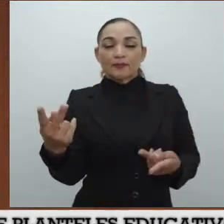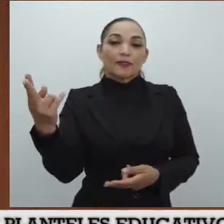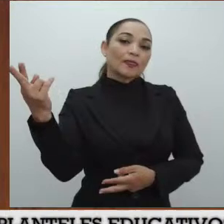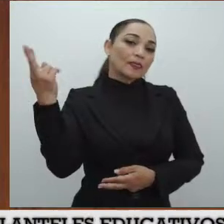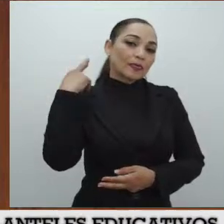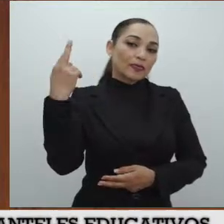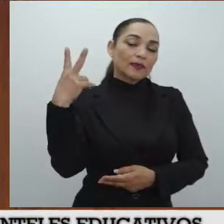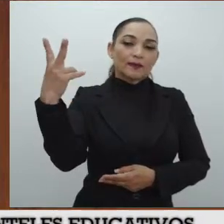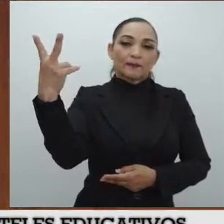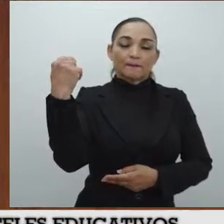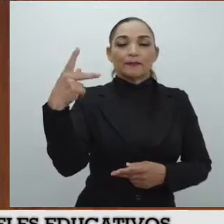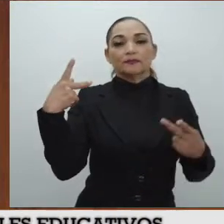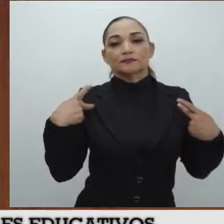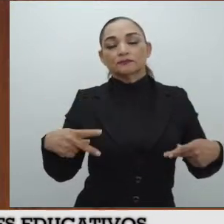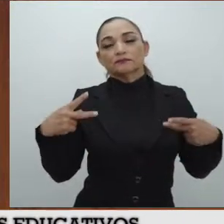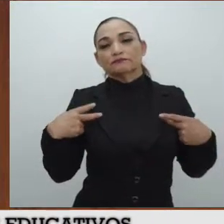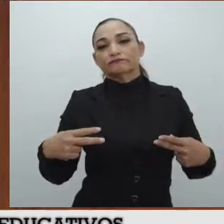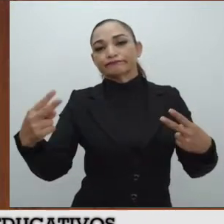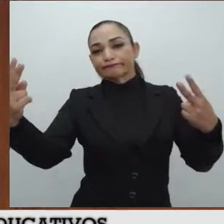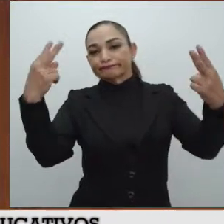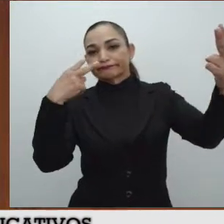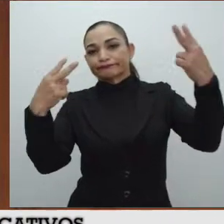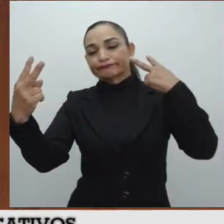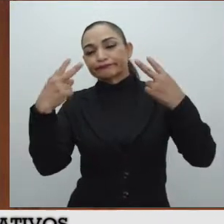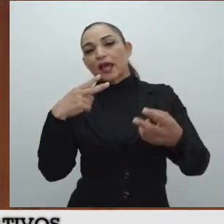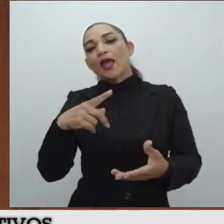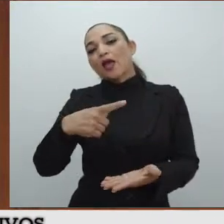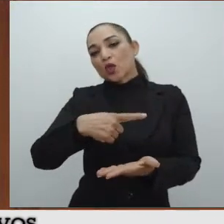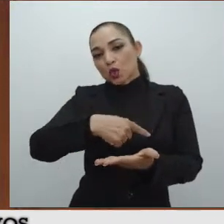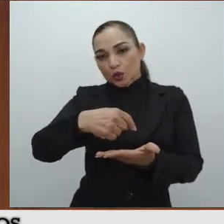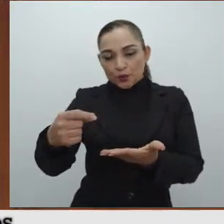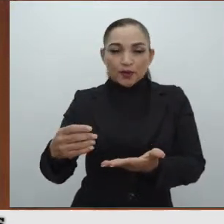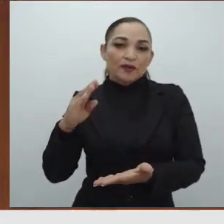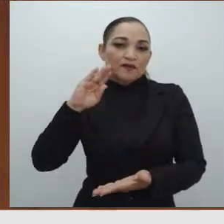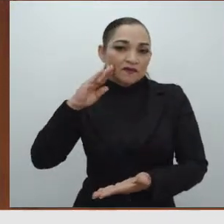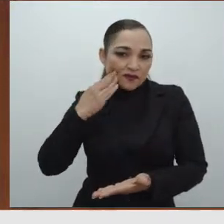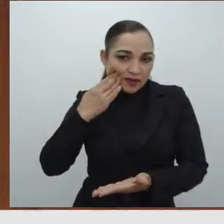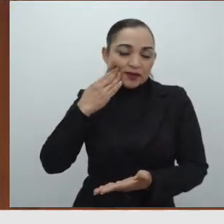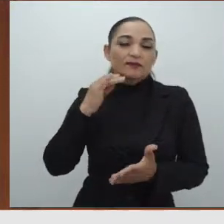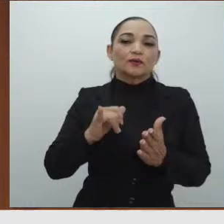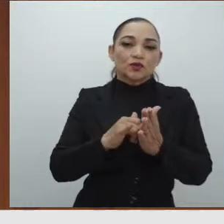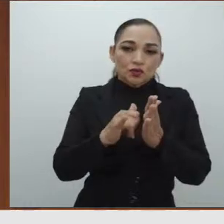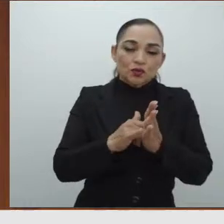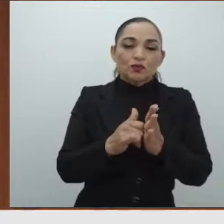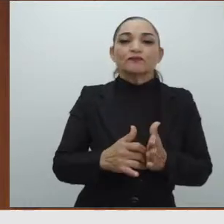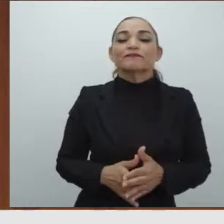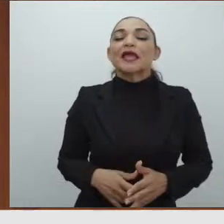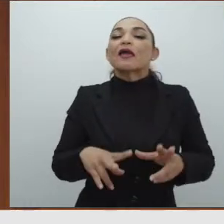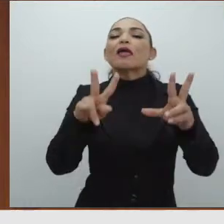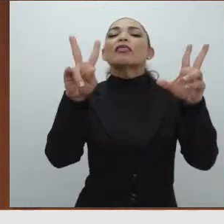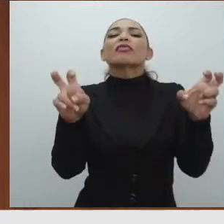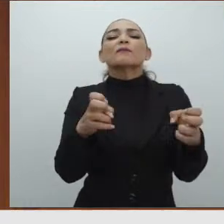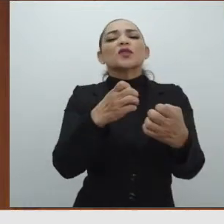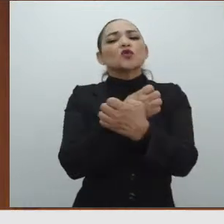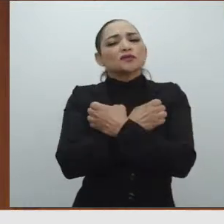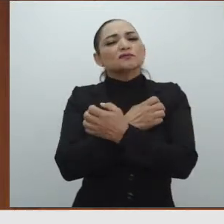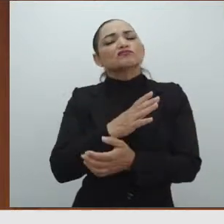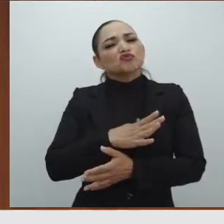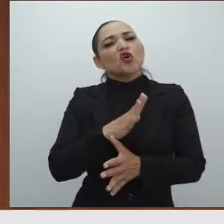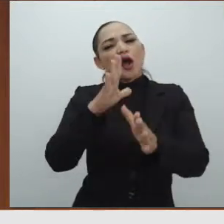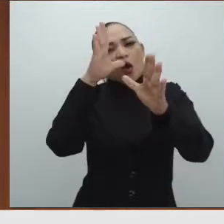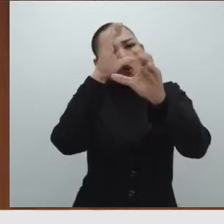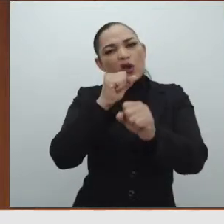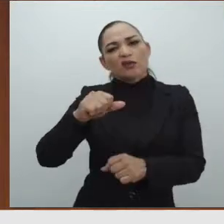las personas que nos ven a través de las redes sociales. El tema de la educación, concuerdo con lo que acaba